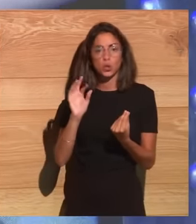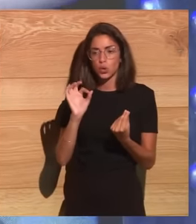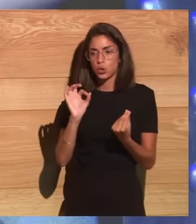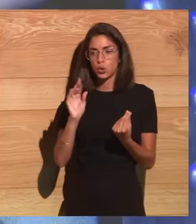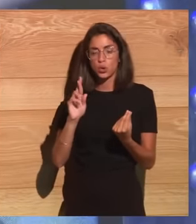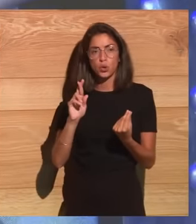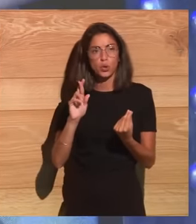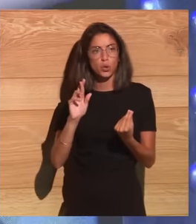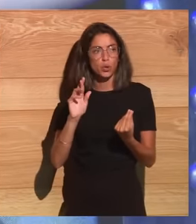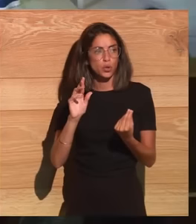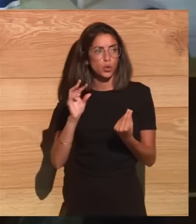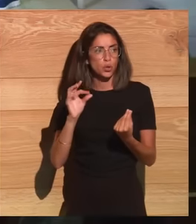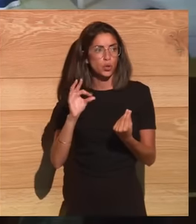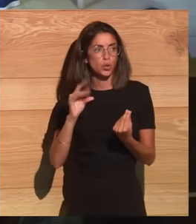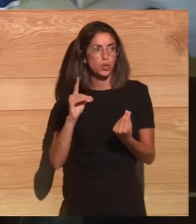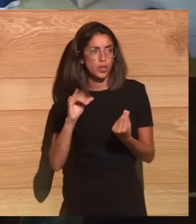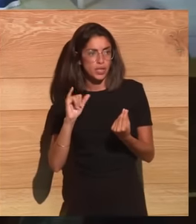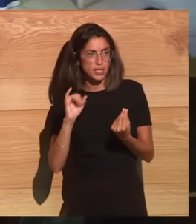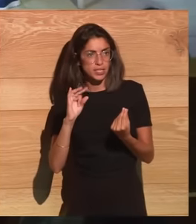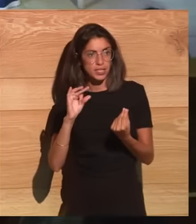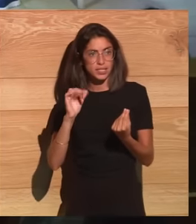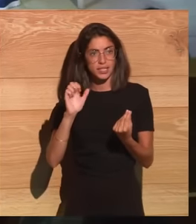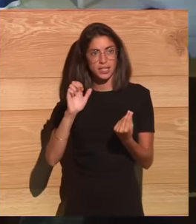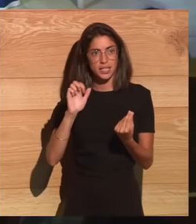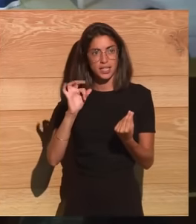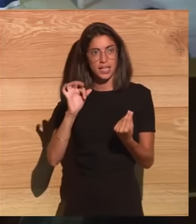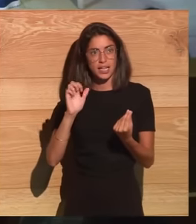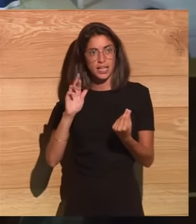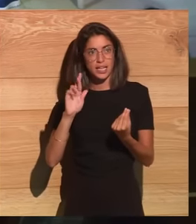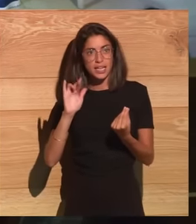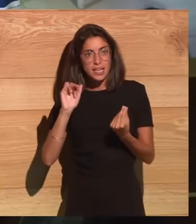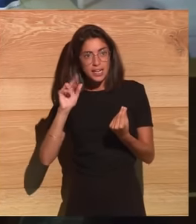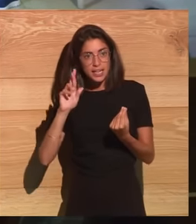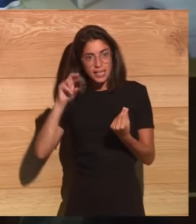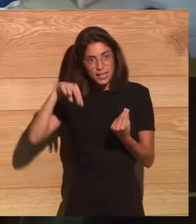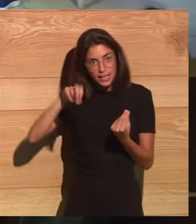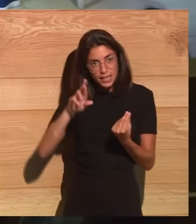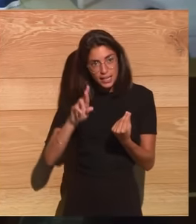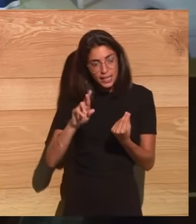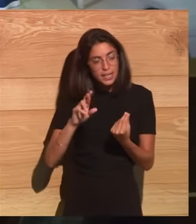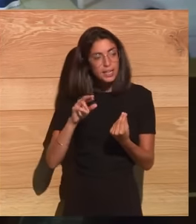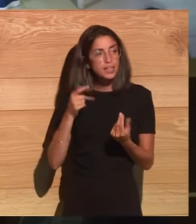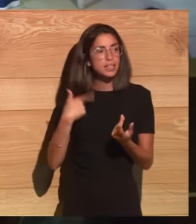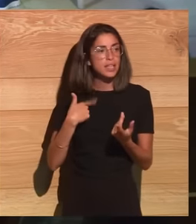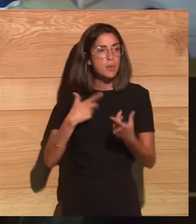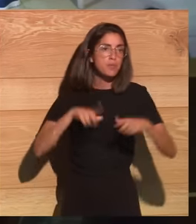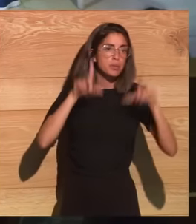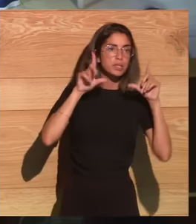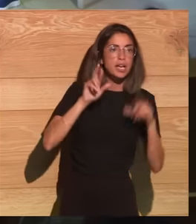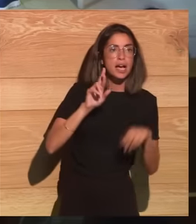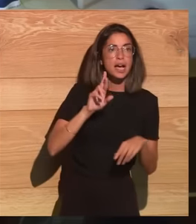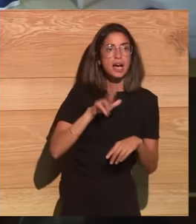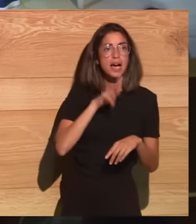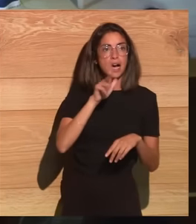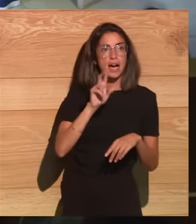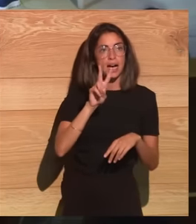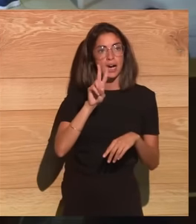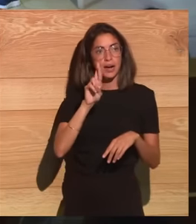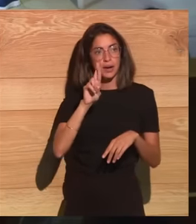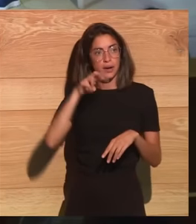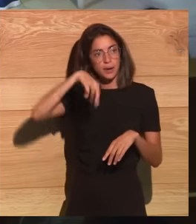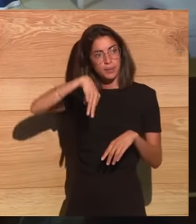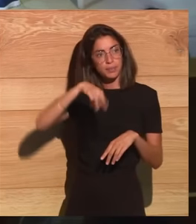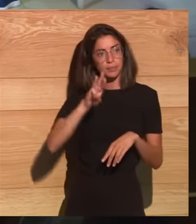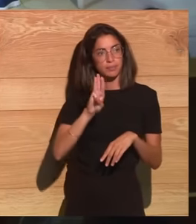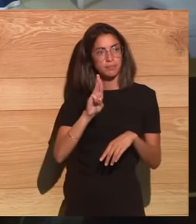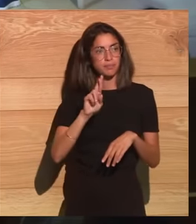Steiger protagonizada por Humphrey Bogart. La de Rod Steiger protagonizada por Humphrey Bogart. Pues no sale. No existe eso. Es que no hay que